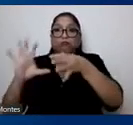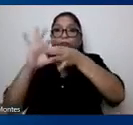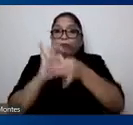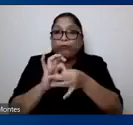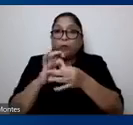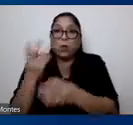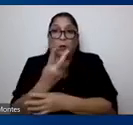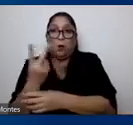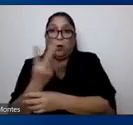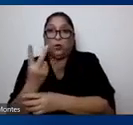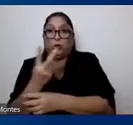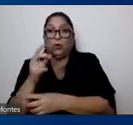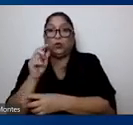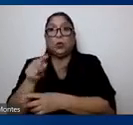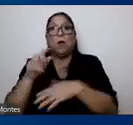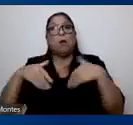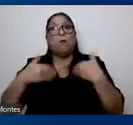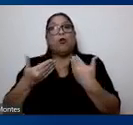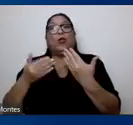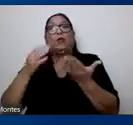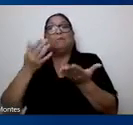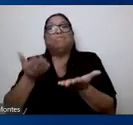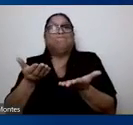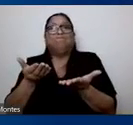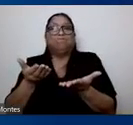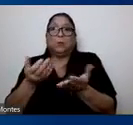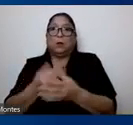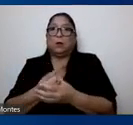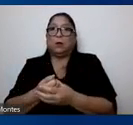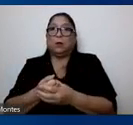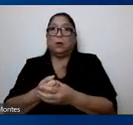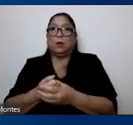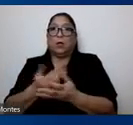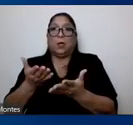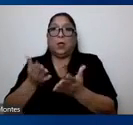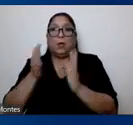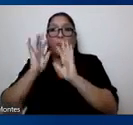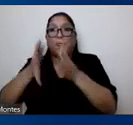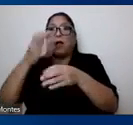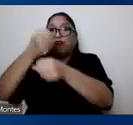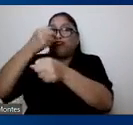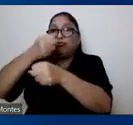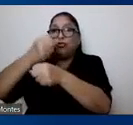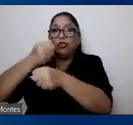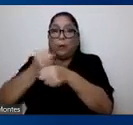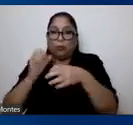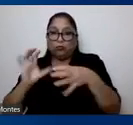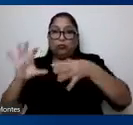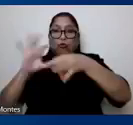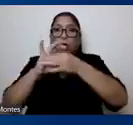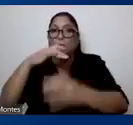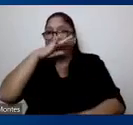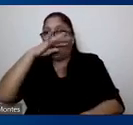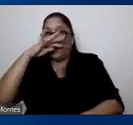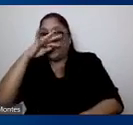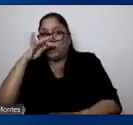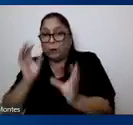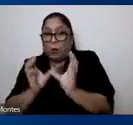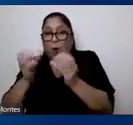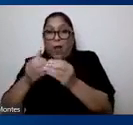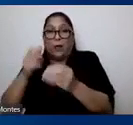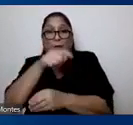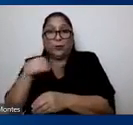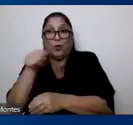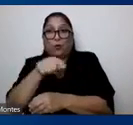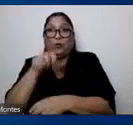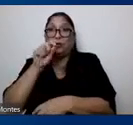el sentido de poder dejar el tránsito y las labores vinculadas al narcotráfico a estos grupos y